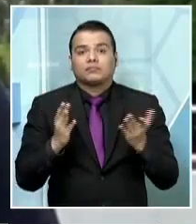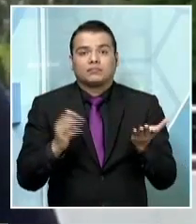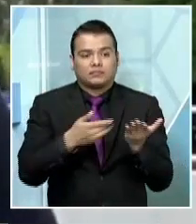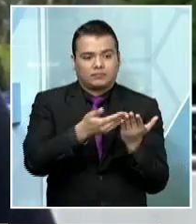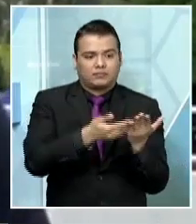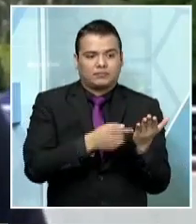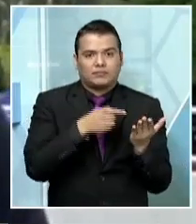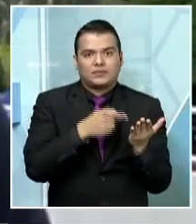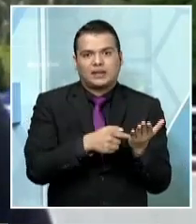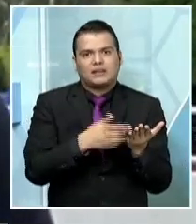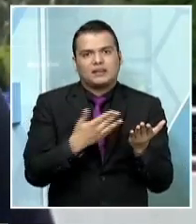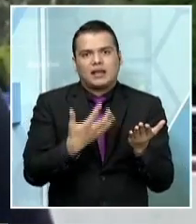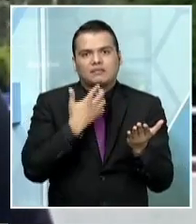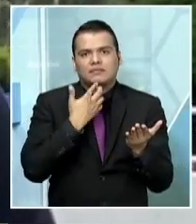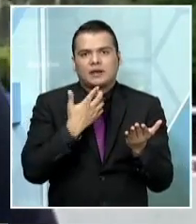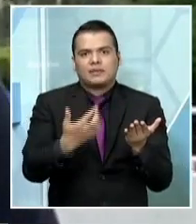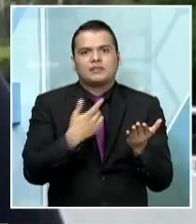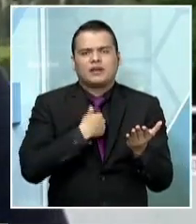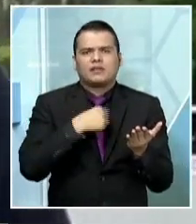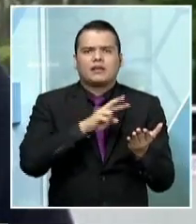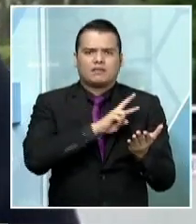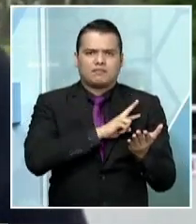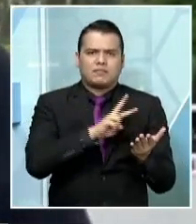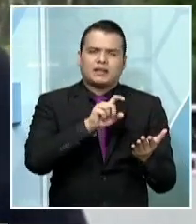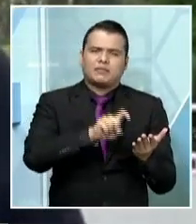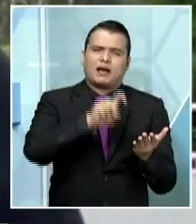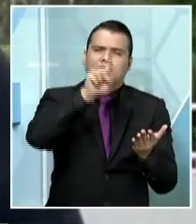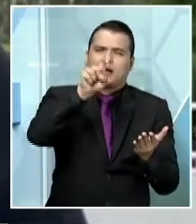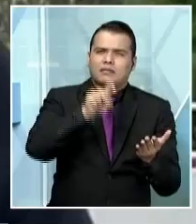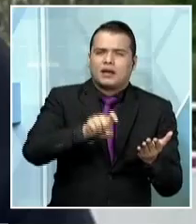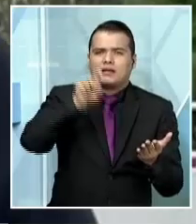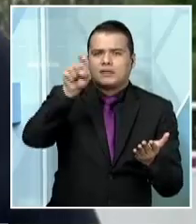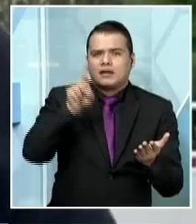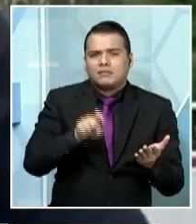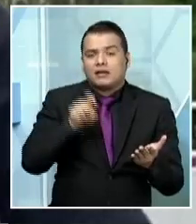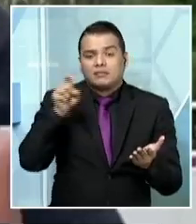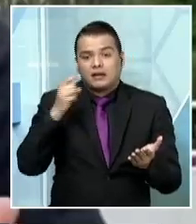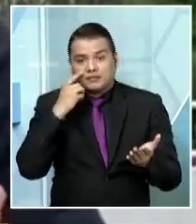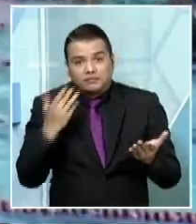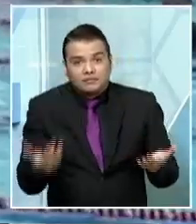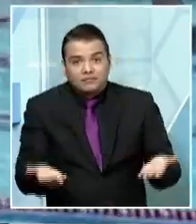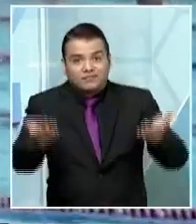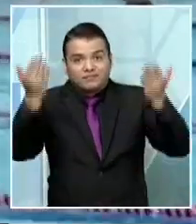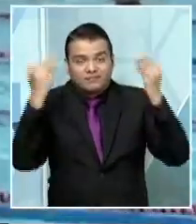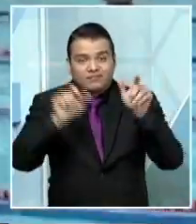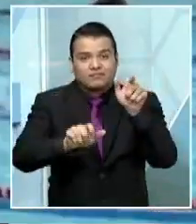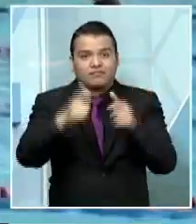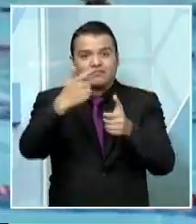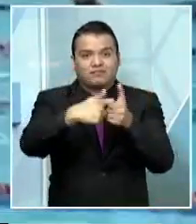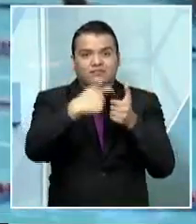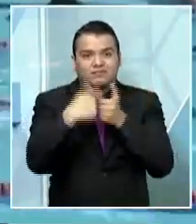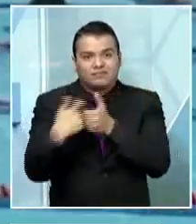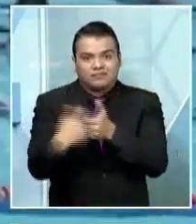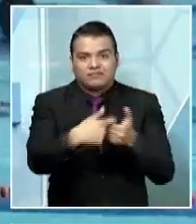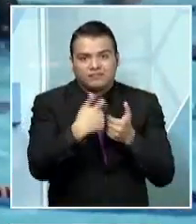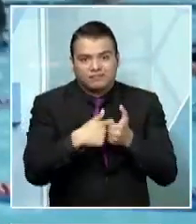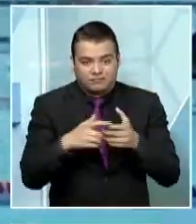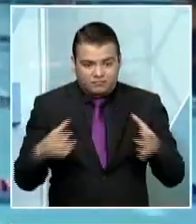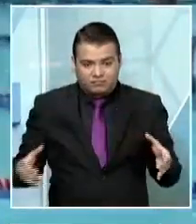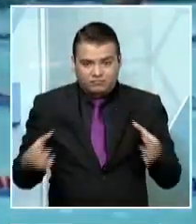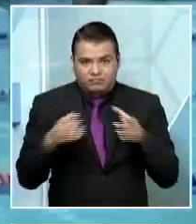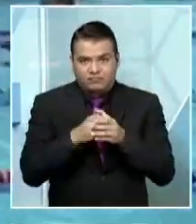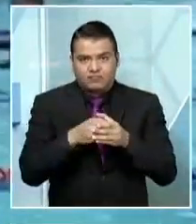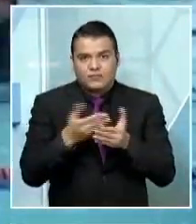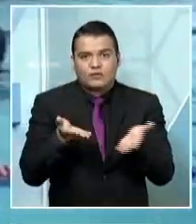que hemos denominado Rodando por el Valle vamos a fomentar que nuestros afiliados rueden por el